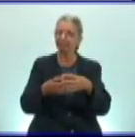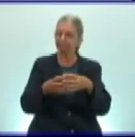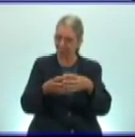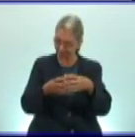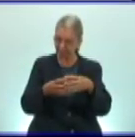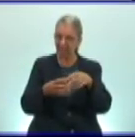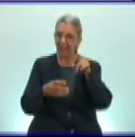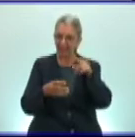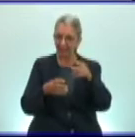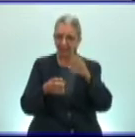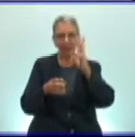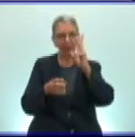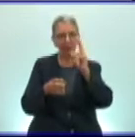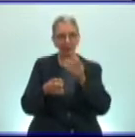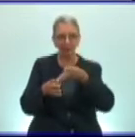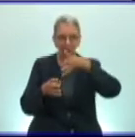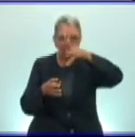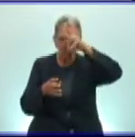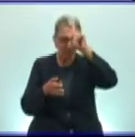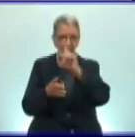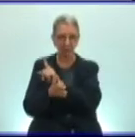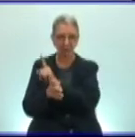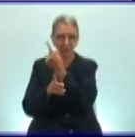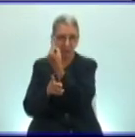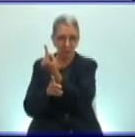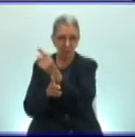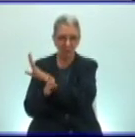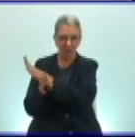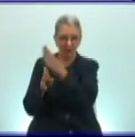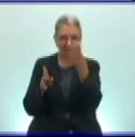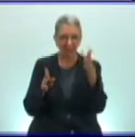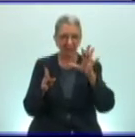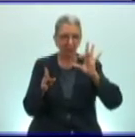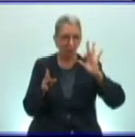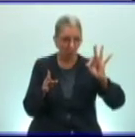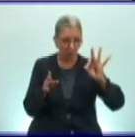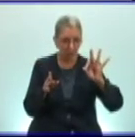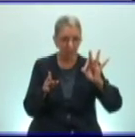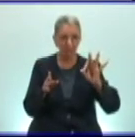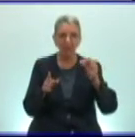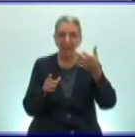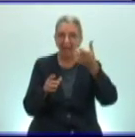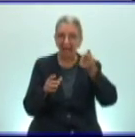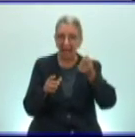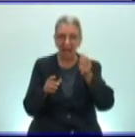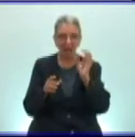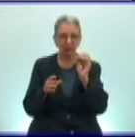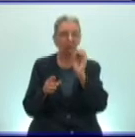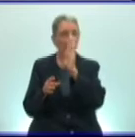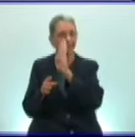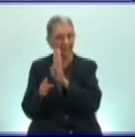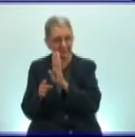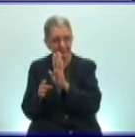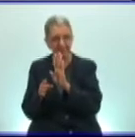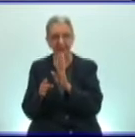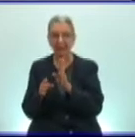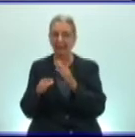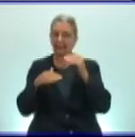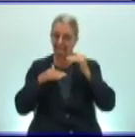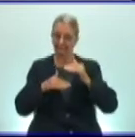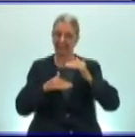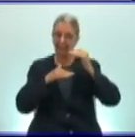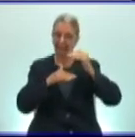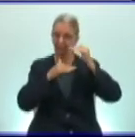designados con números romanos del 1 al 8, acompañados con la letra A o B. Y los periodos, que son